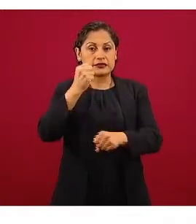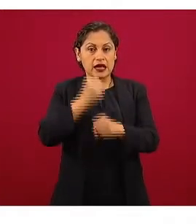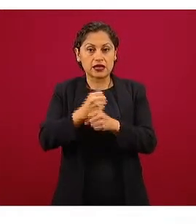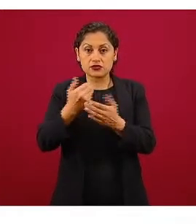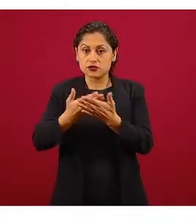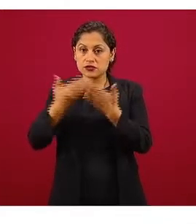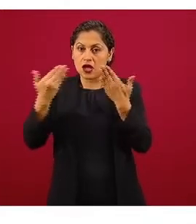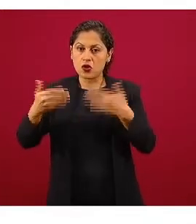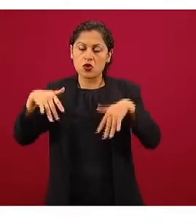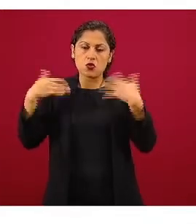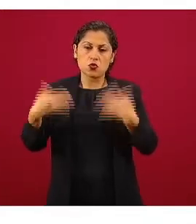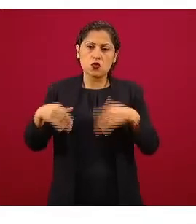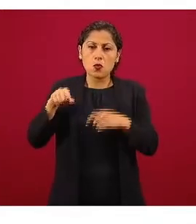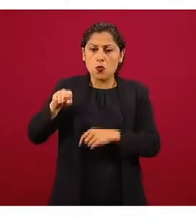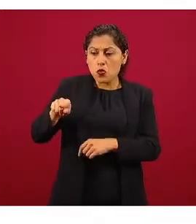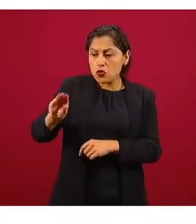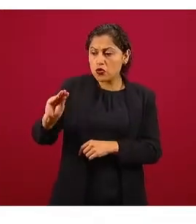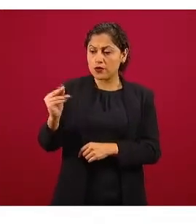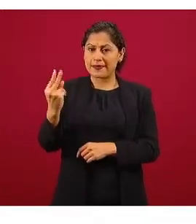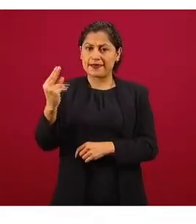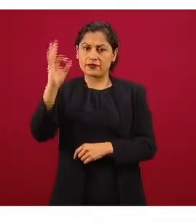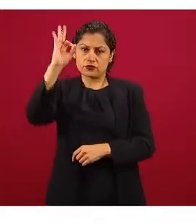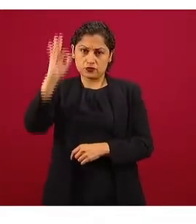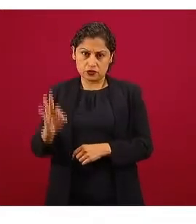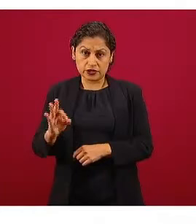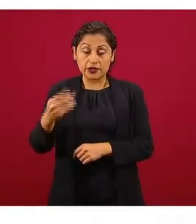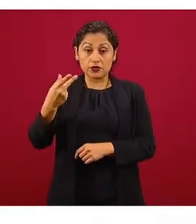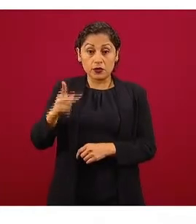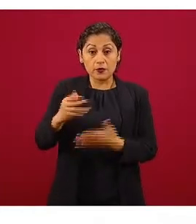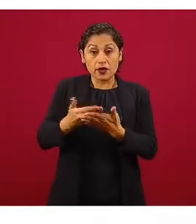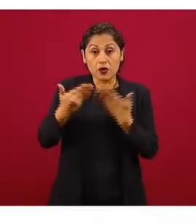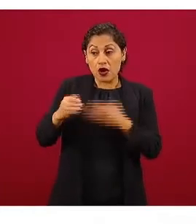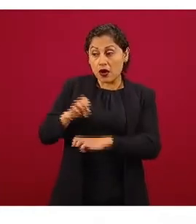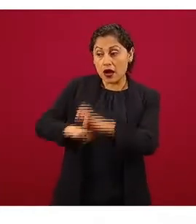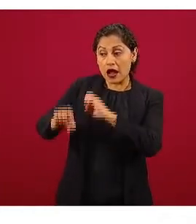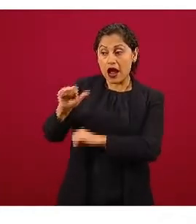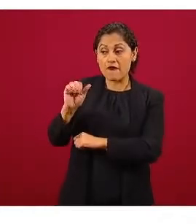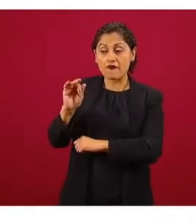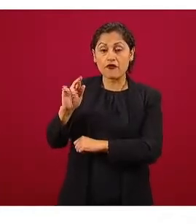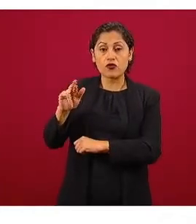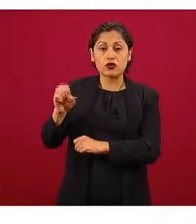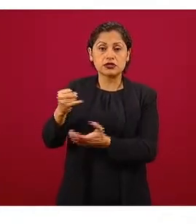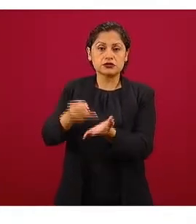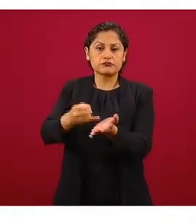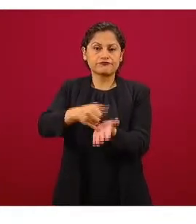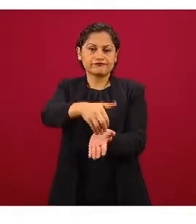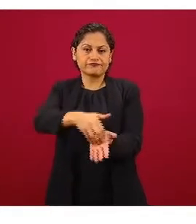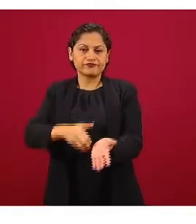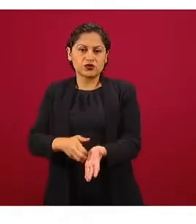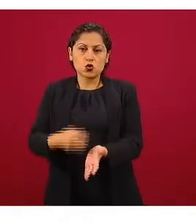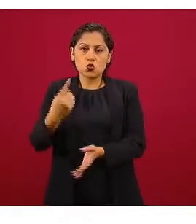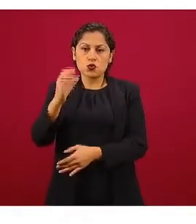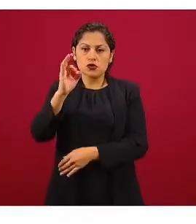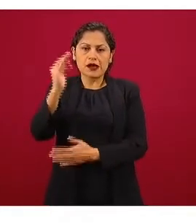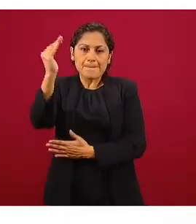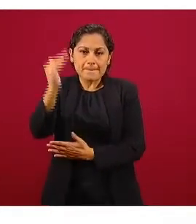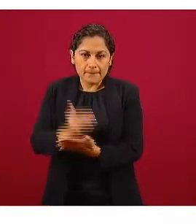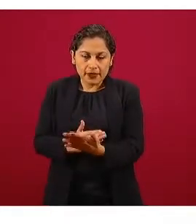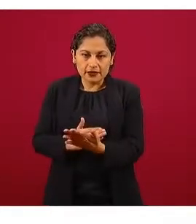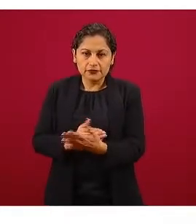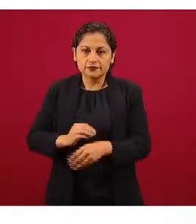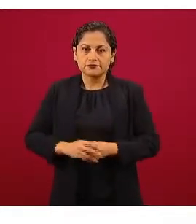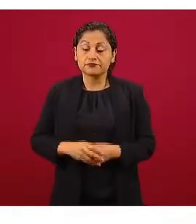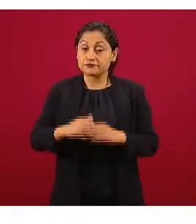en 0.92%, pero ahora el total de las AFORES cobran una comisión por abajo del 1%. La Comisión para